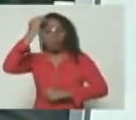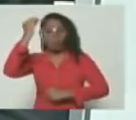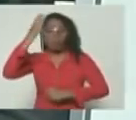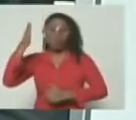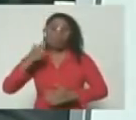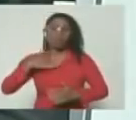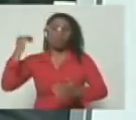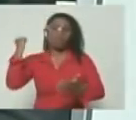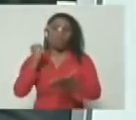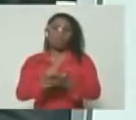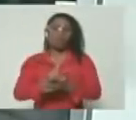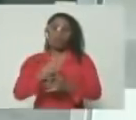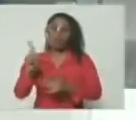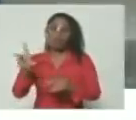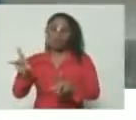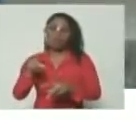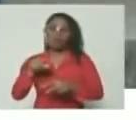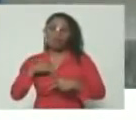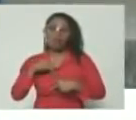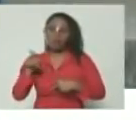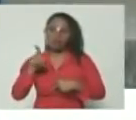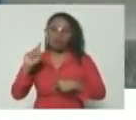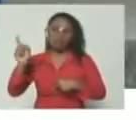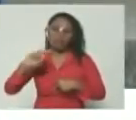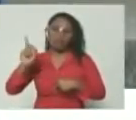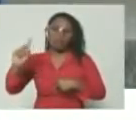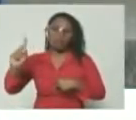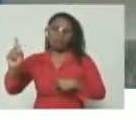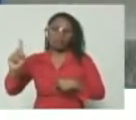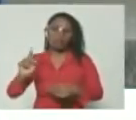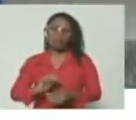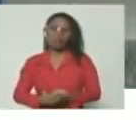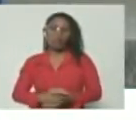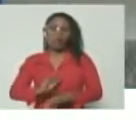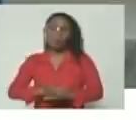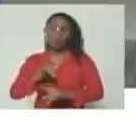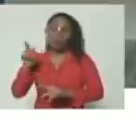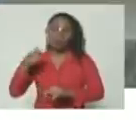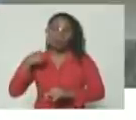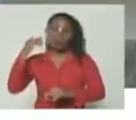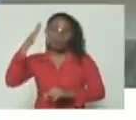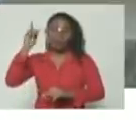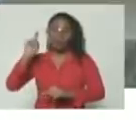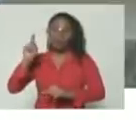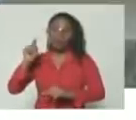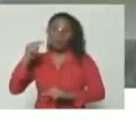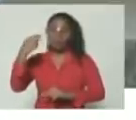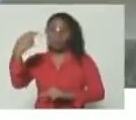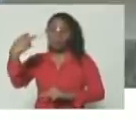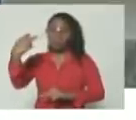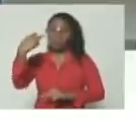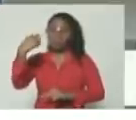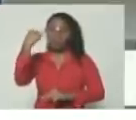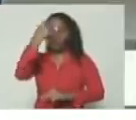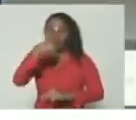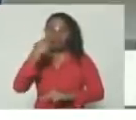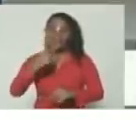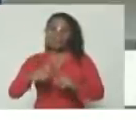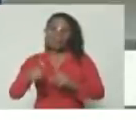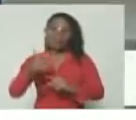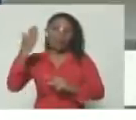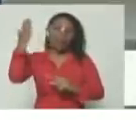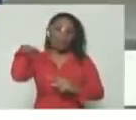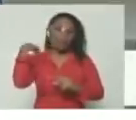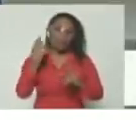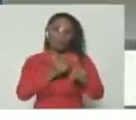matarme. Esos no, porque sé que me ven la cara, pero por detrás tienen los planes